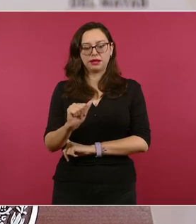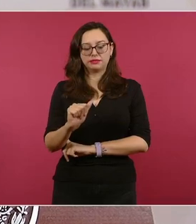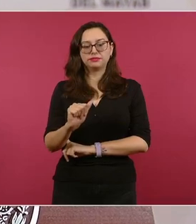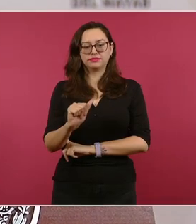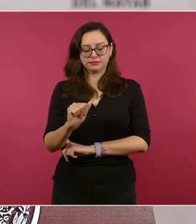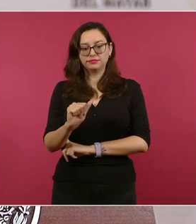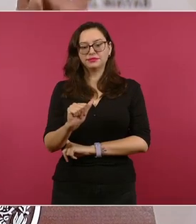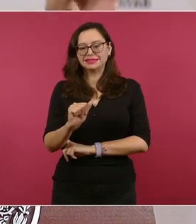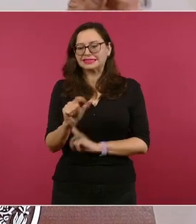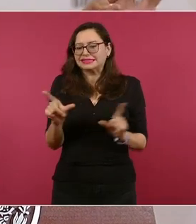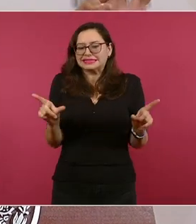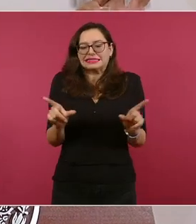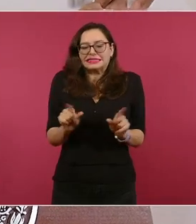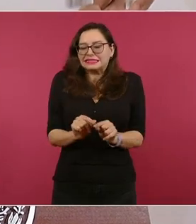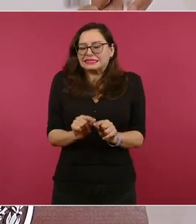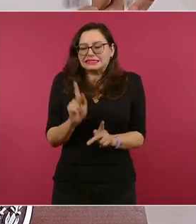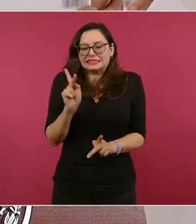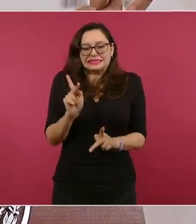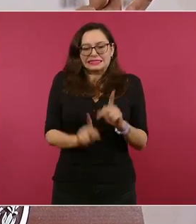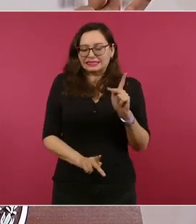Así. Nada más.